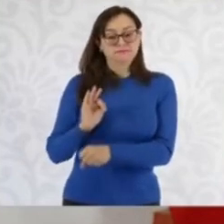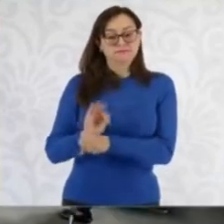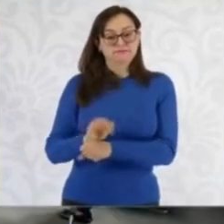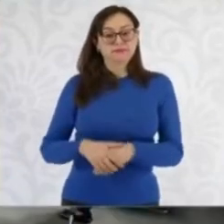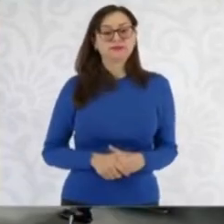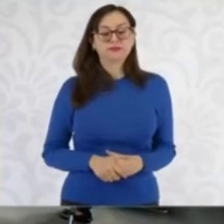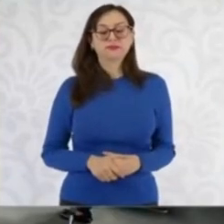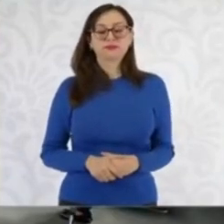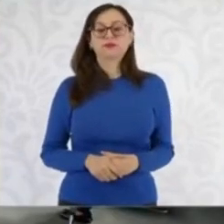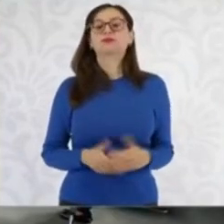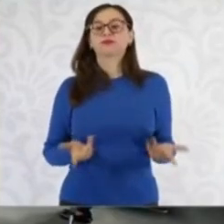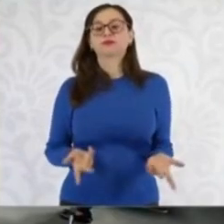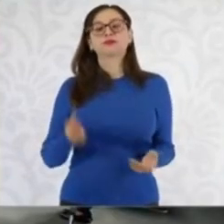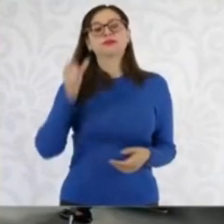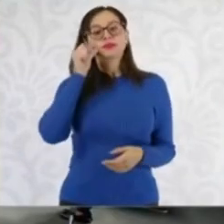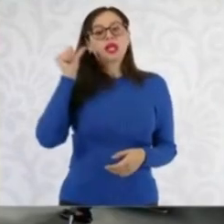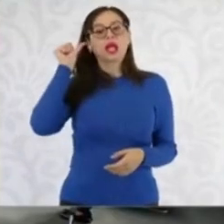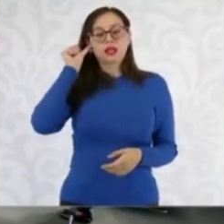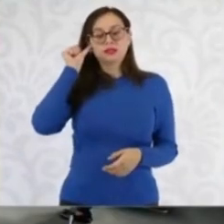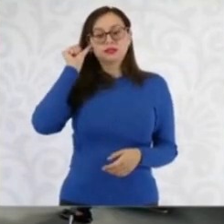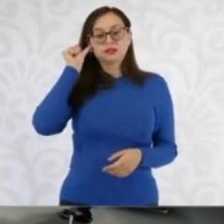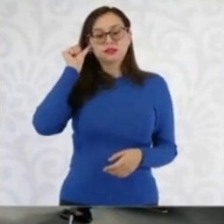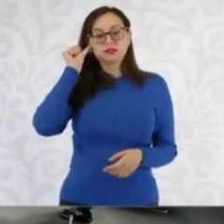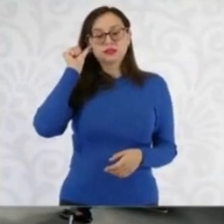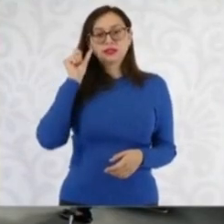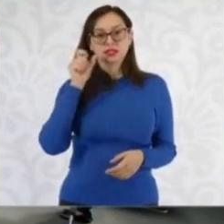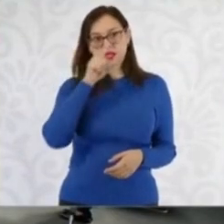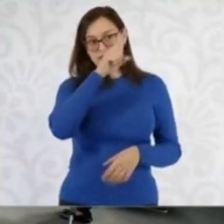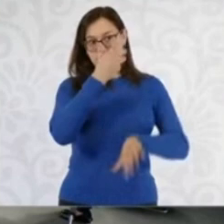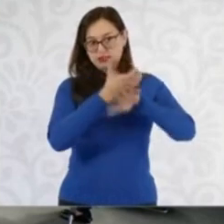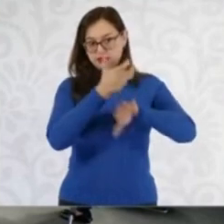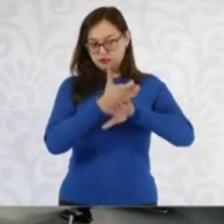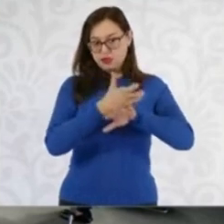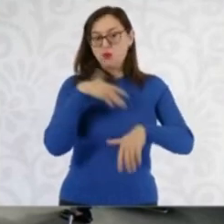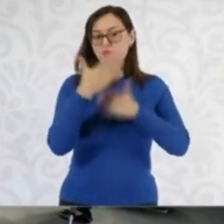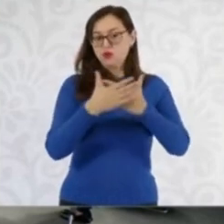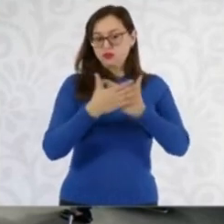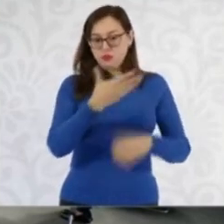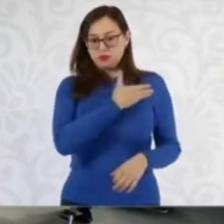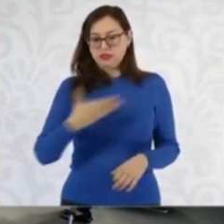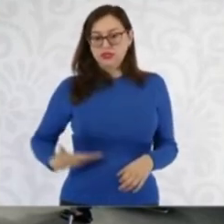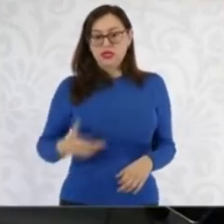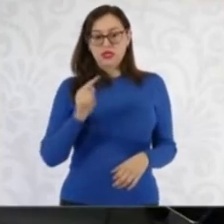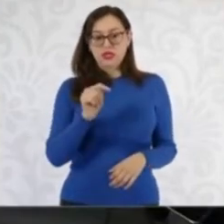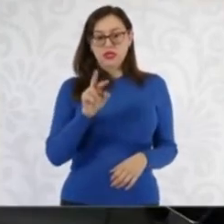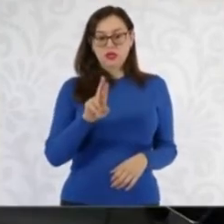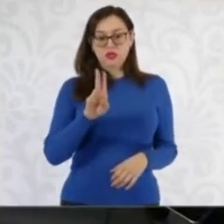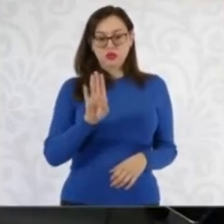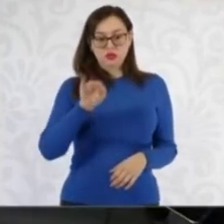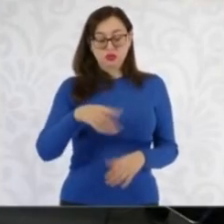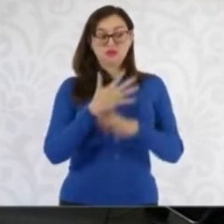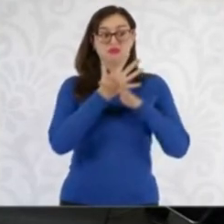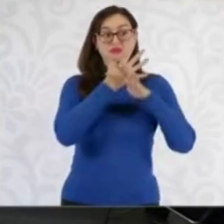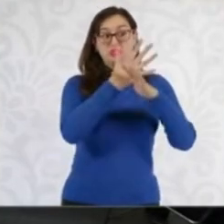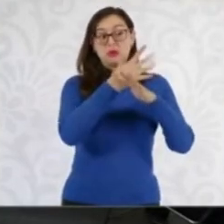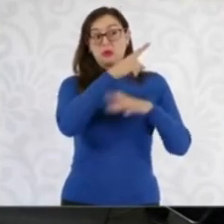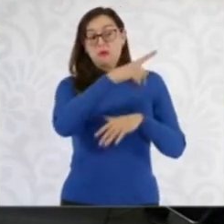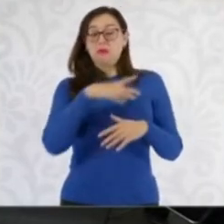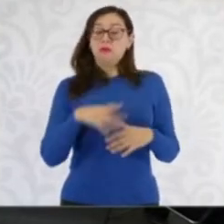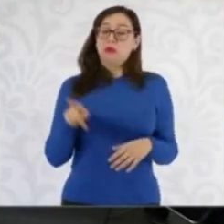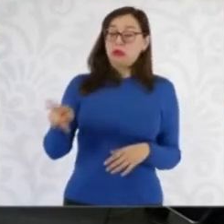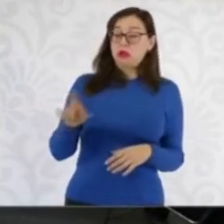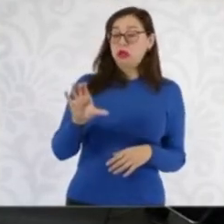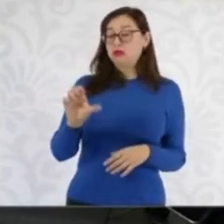por otro lado, ayer el próximo presidente de Estados Unidos, Donald Trump, dijo que usted le reclamó en aquella llamada lo de